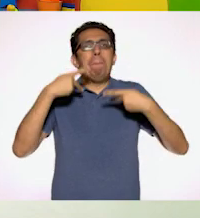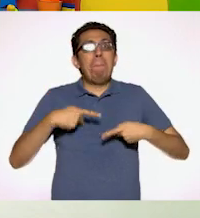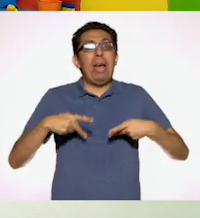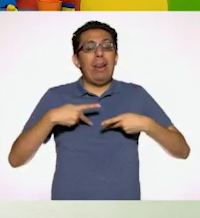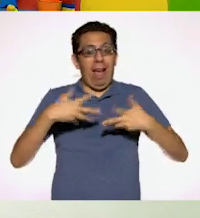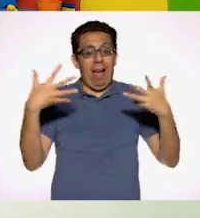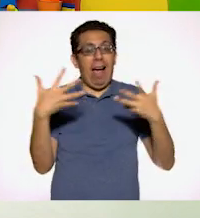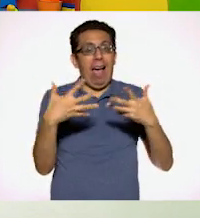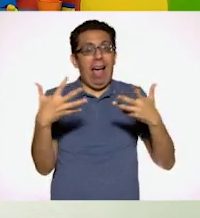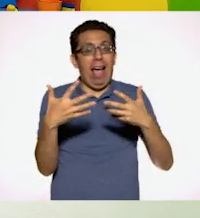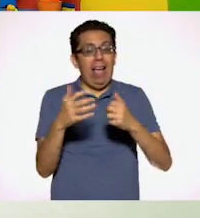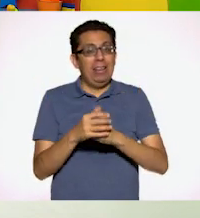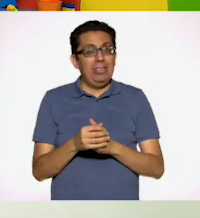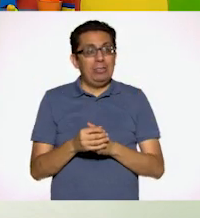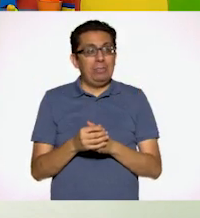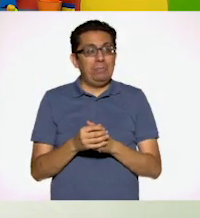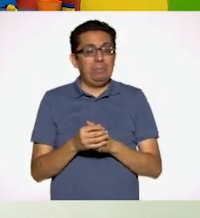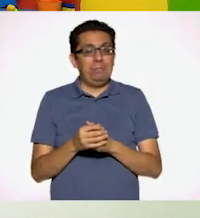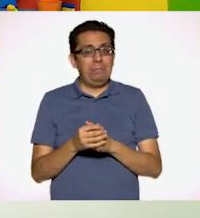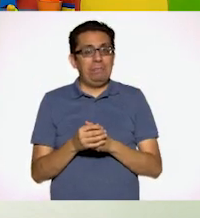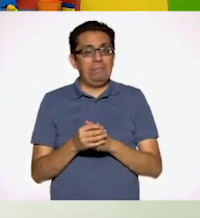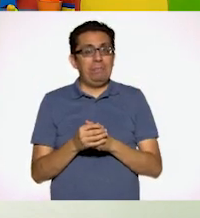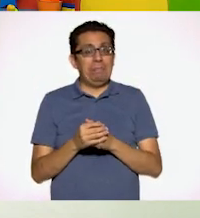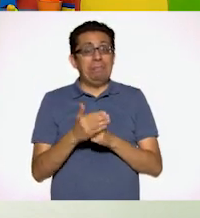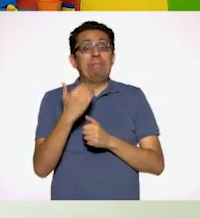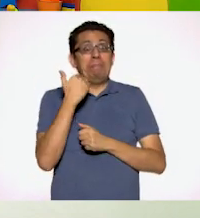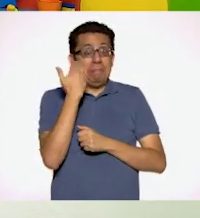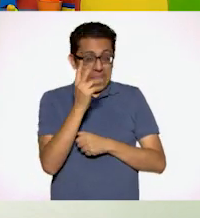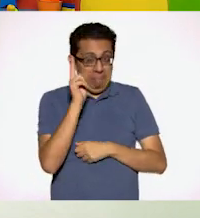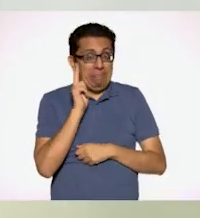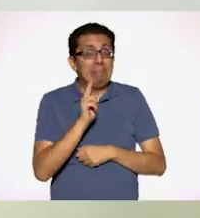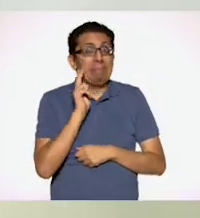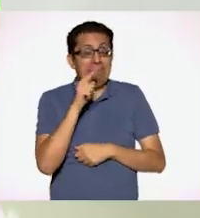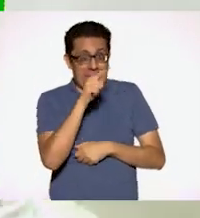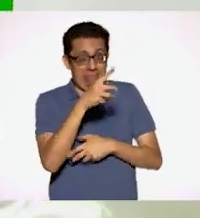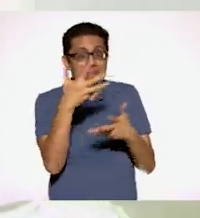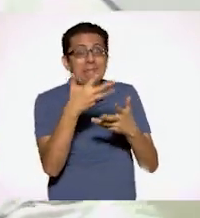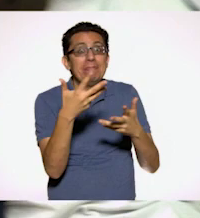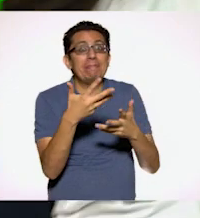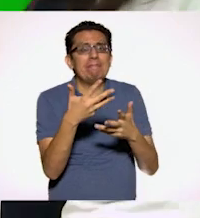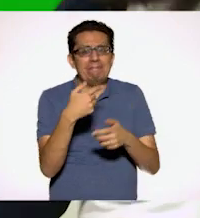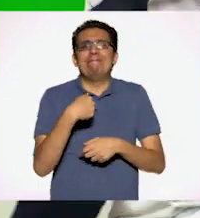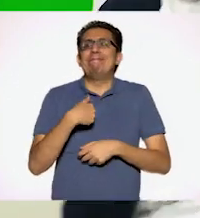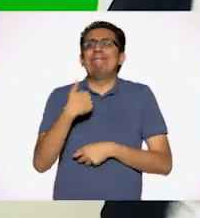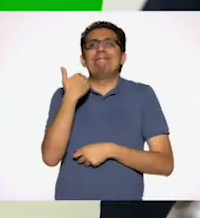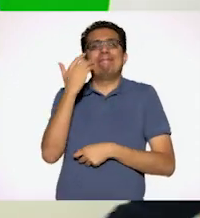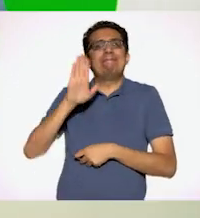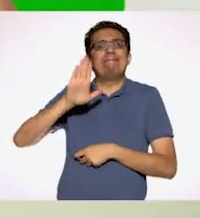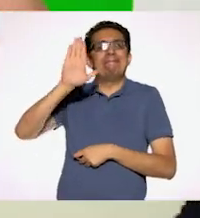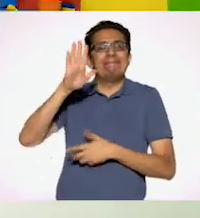puente humano! ¿Quieres intentarlo, Soja? Sí, sí, sí. Yo lo quiero hacer.